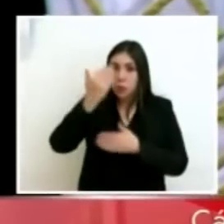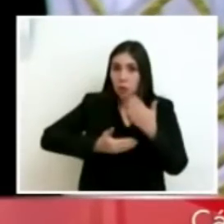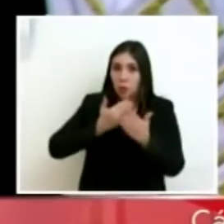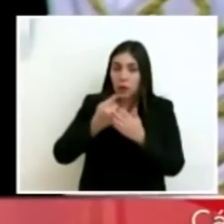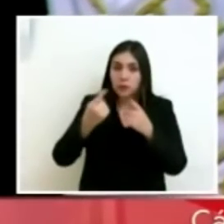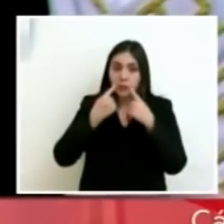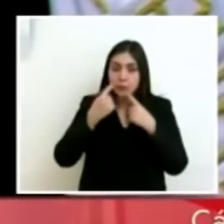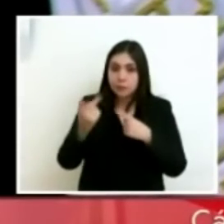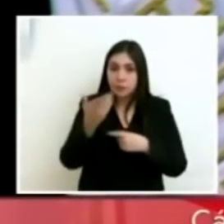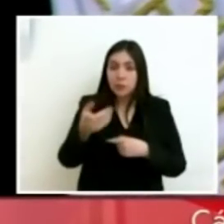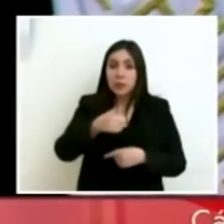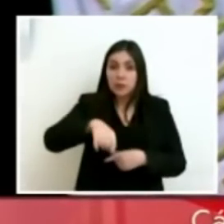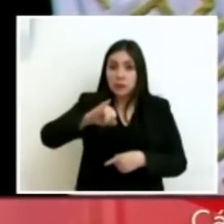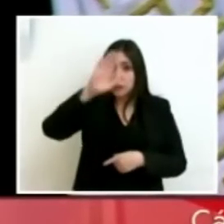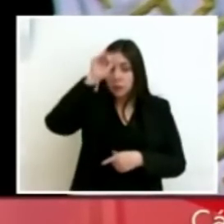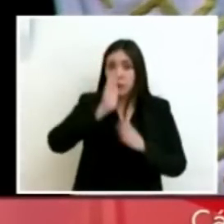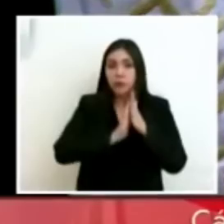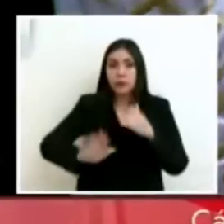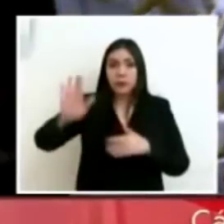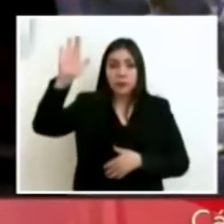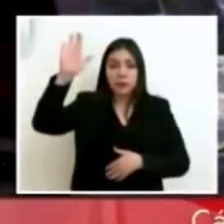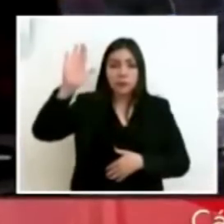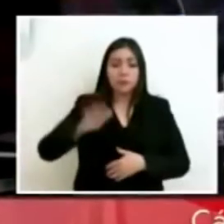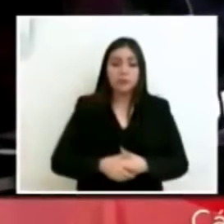Quienes estén por la afirmativa, a favor de levantar la mano.